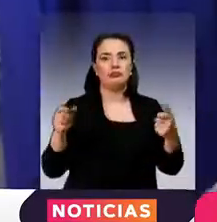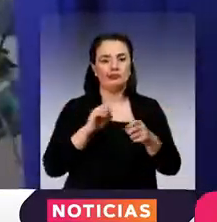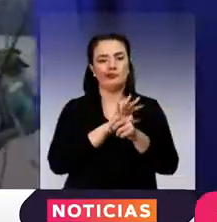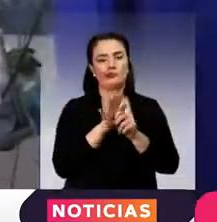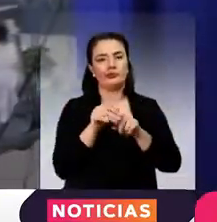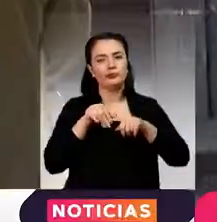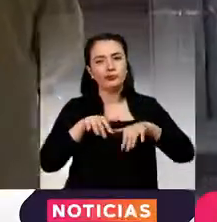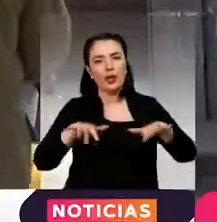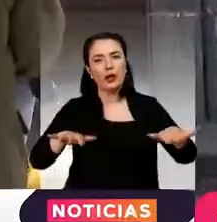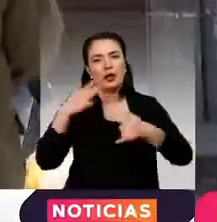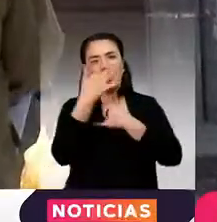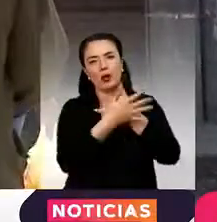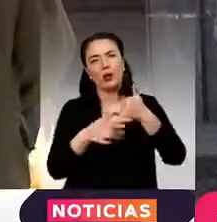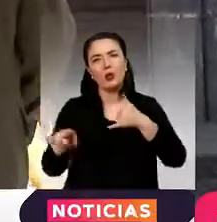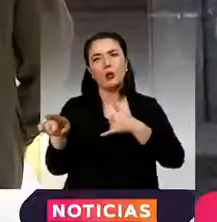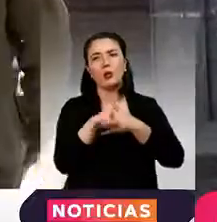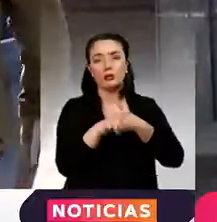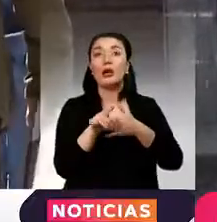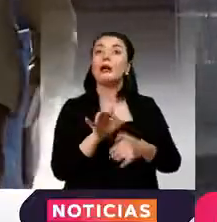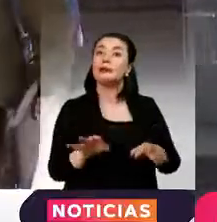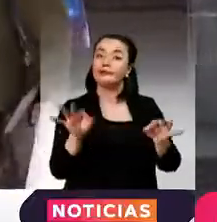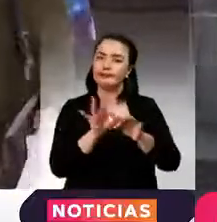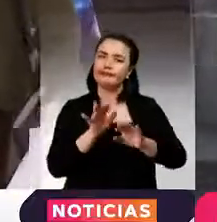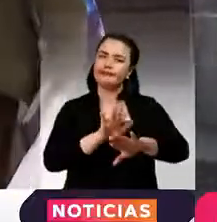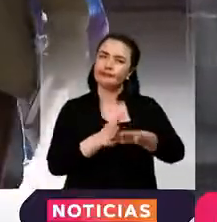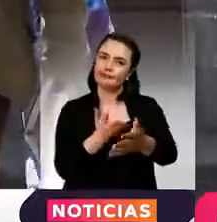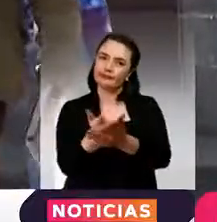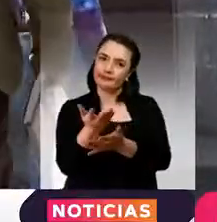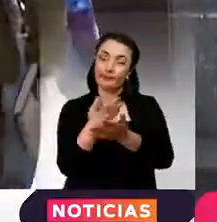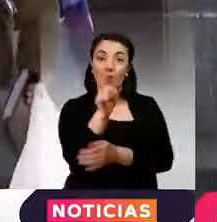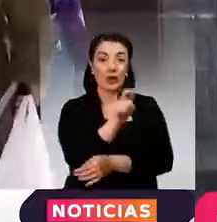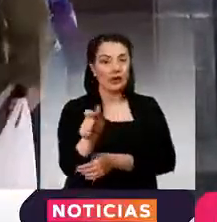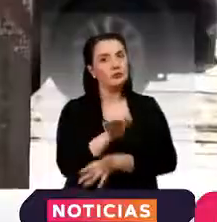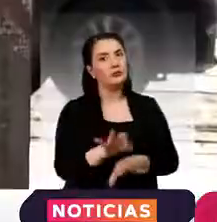nacional, con lo cual instó a los ciudadanos a mantener